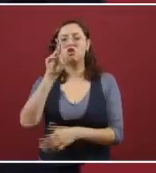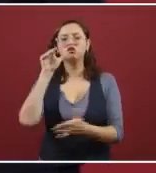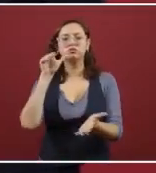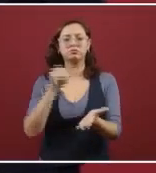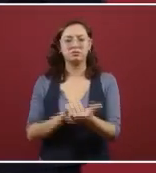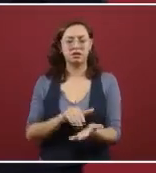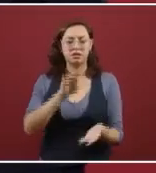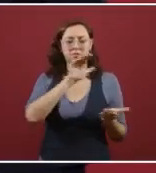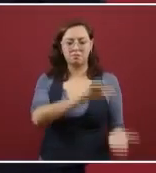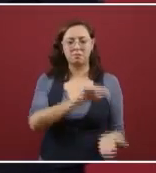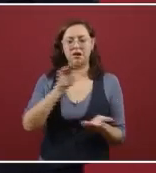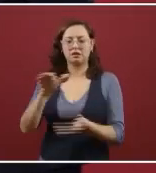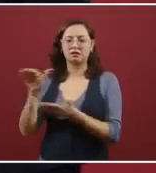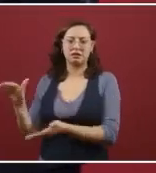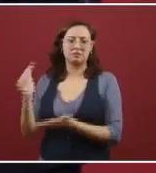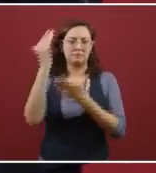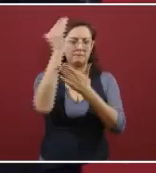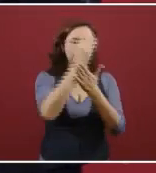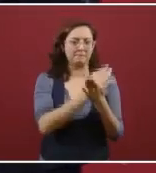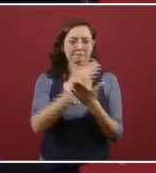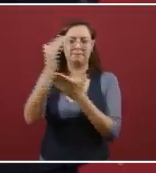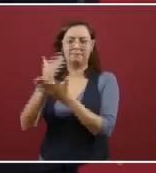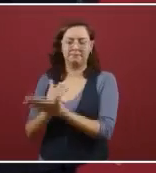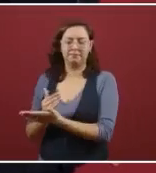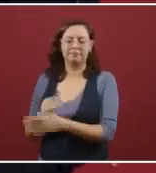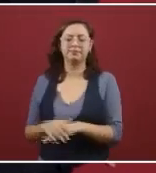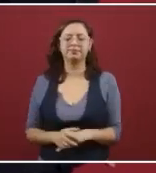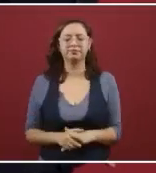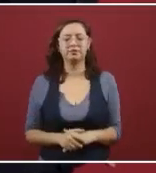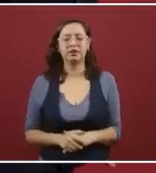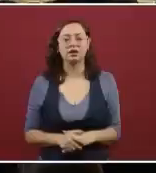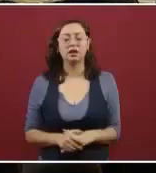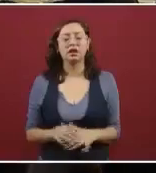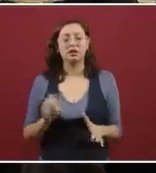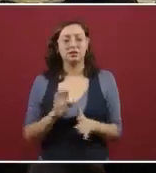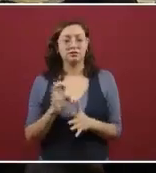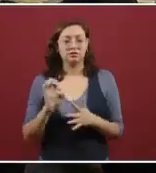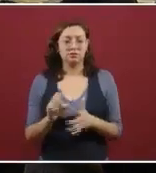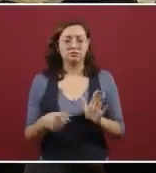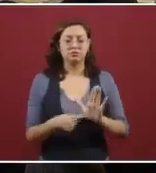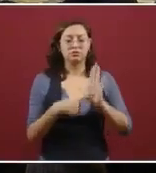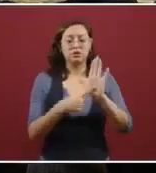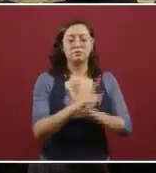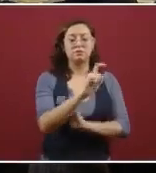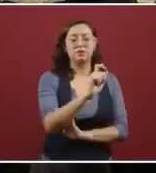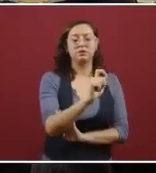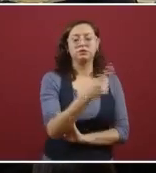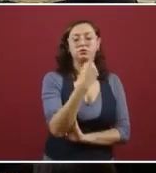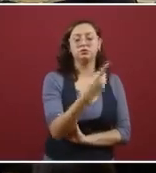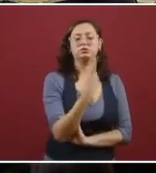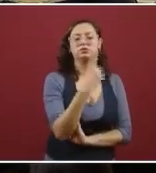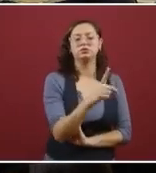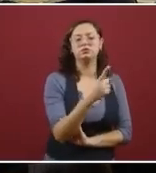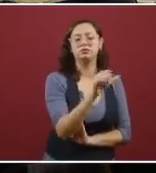favor. Este es el promedio desde el 21 de diciembre y hasta el día de hoy,